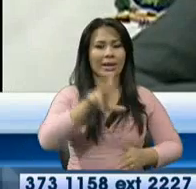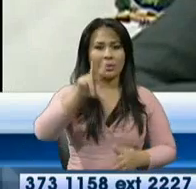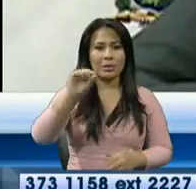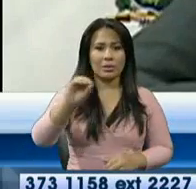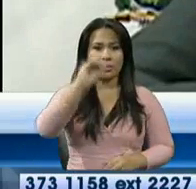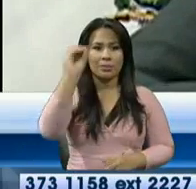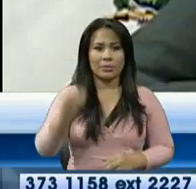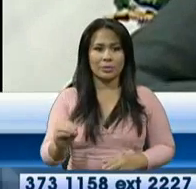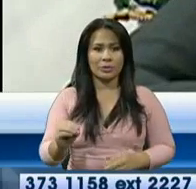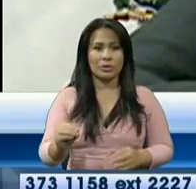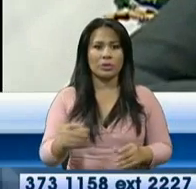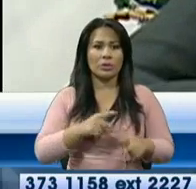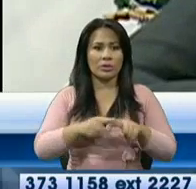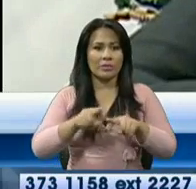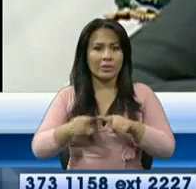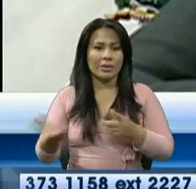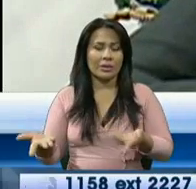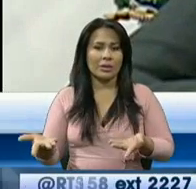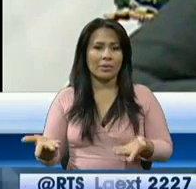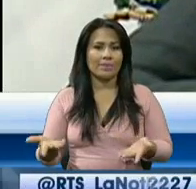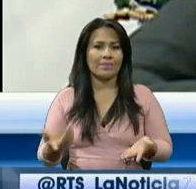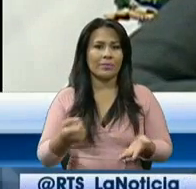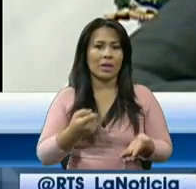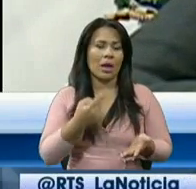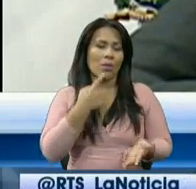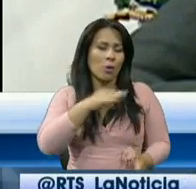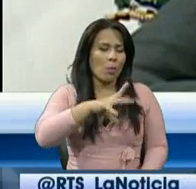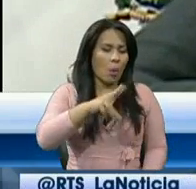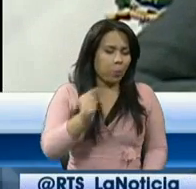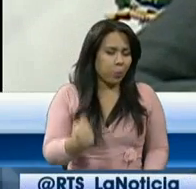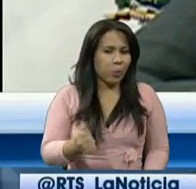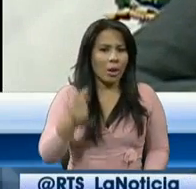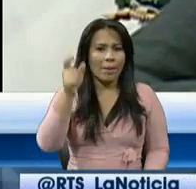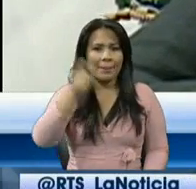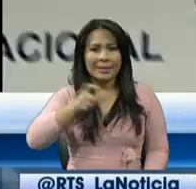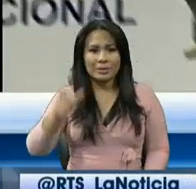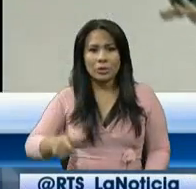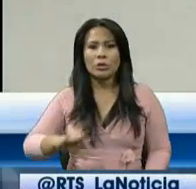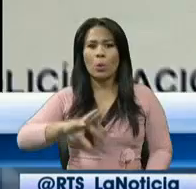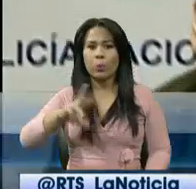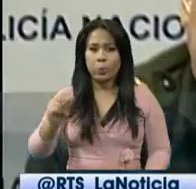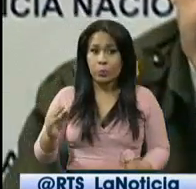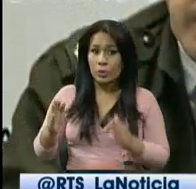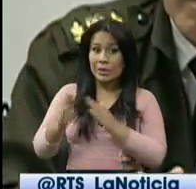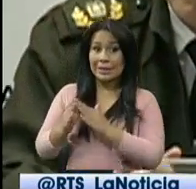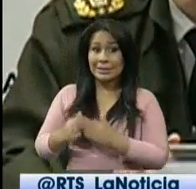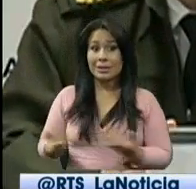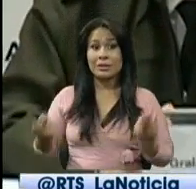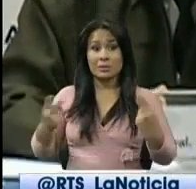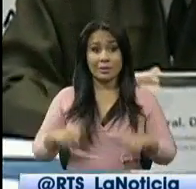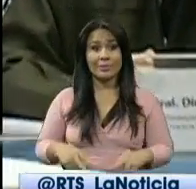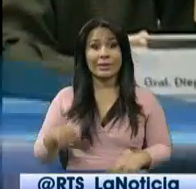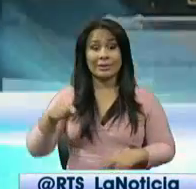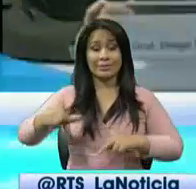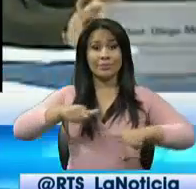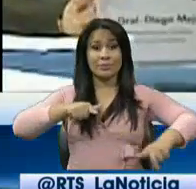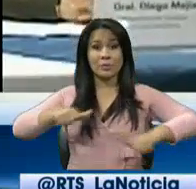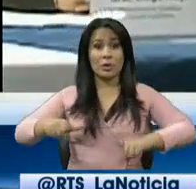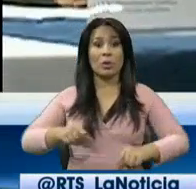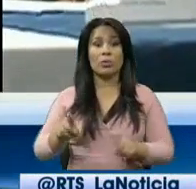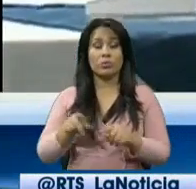ciento corresponde a delito tanto de personas como para este año la dirección nacional